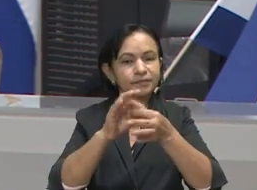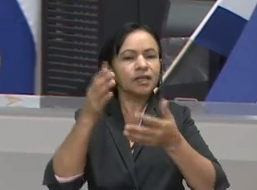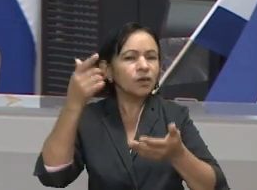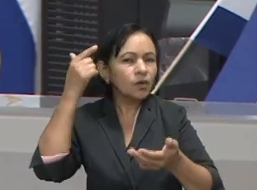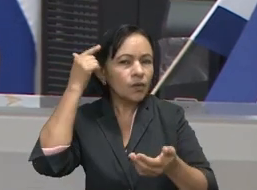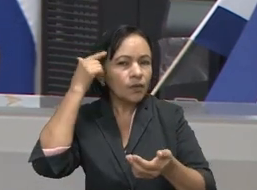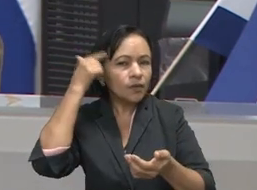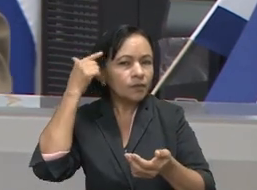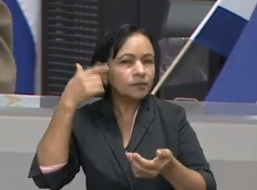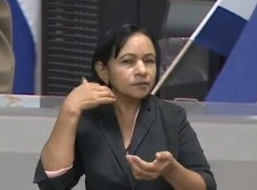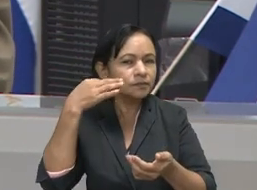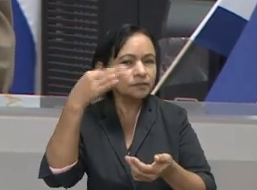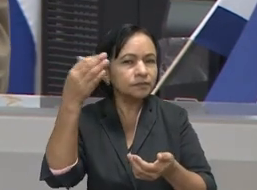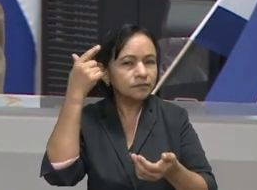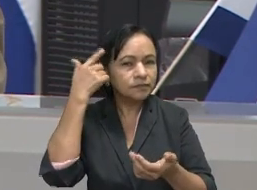premonición,